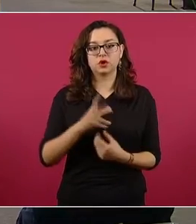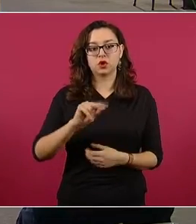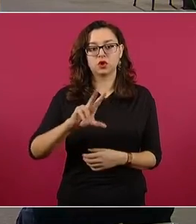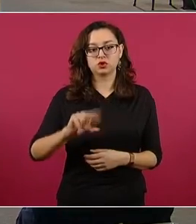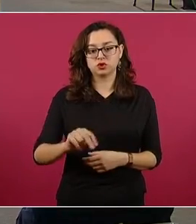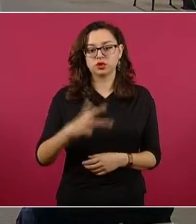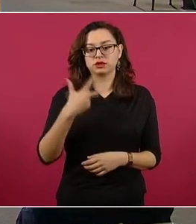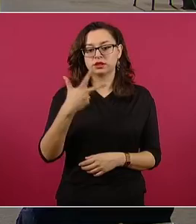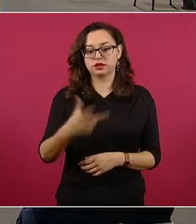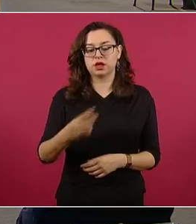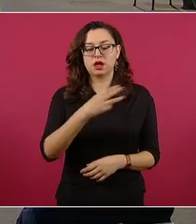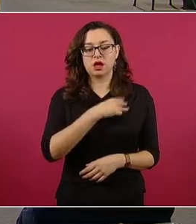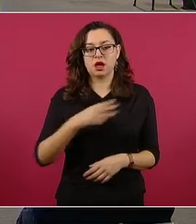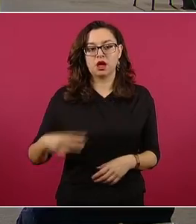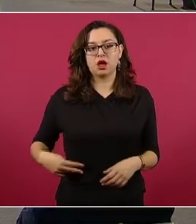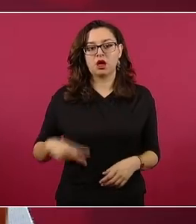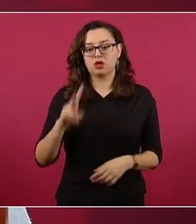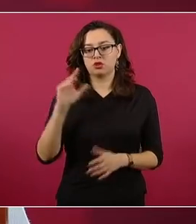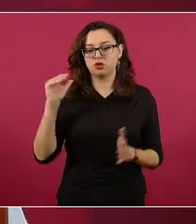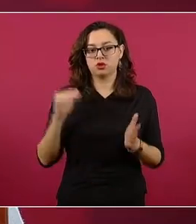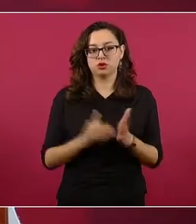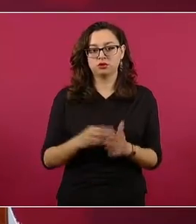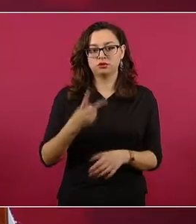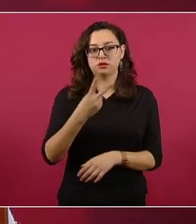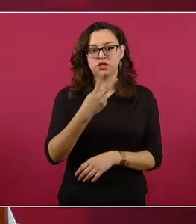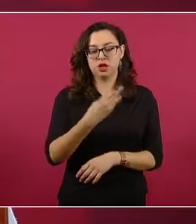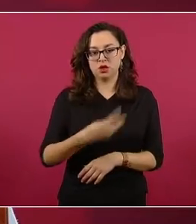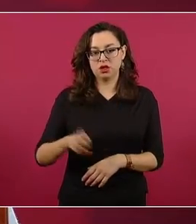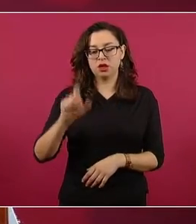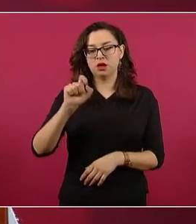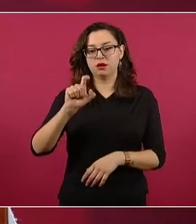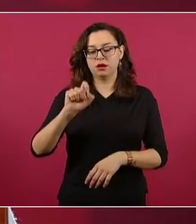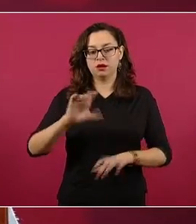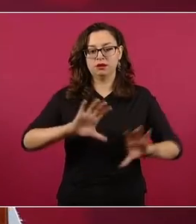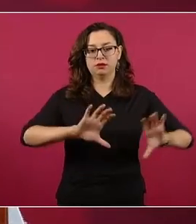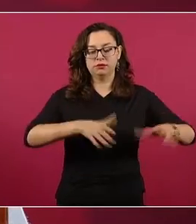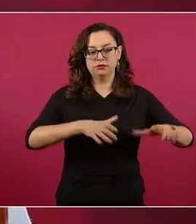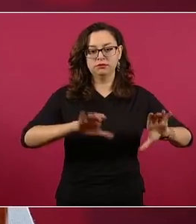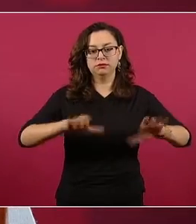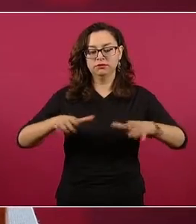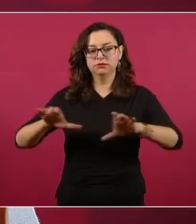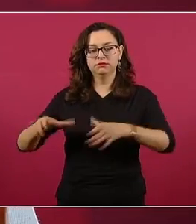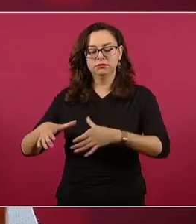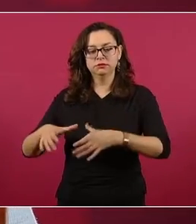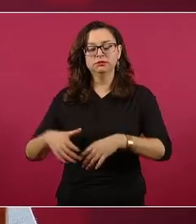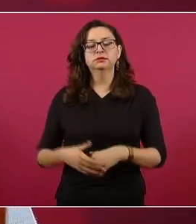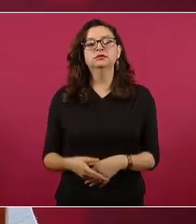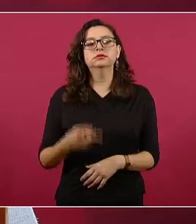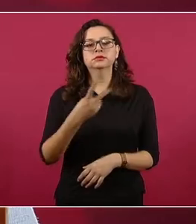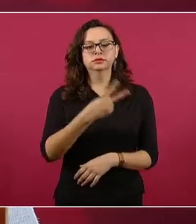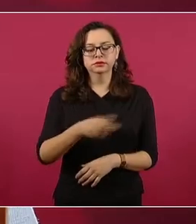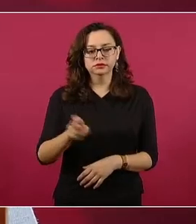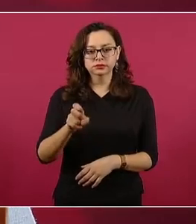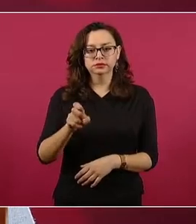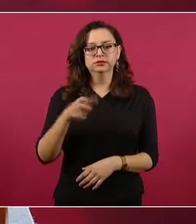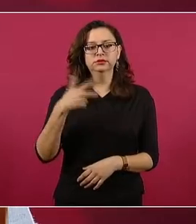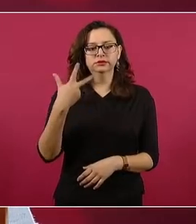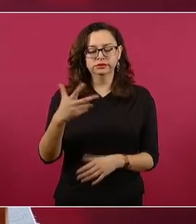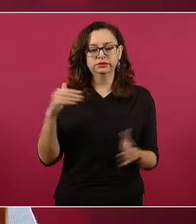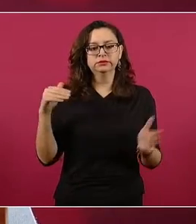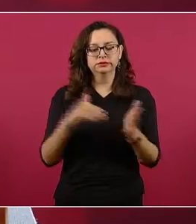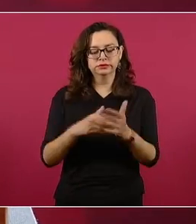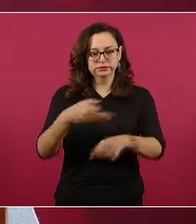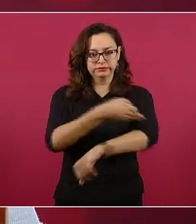87 municipios, 2.420 comunidades y más de 208